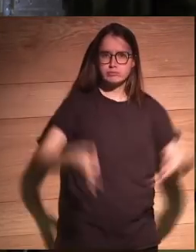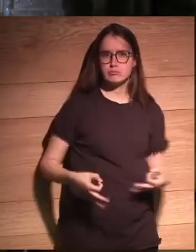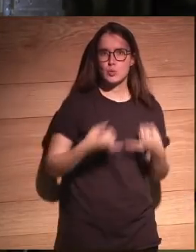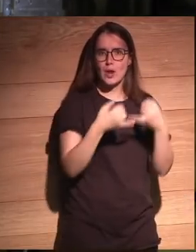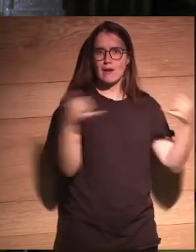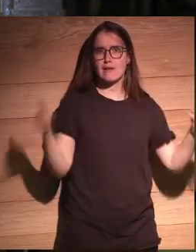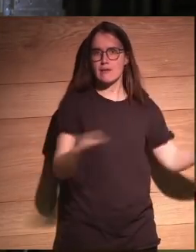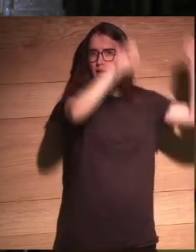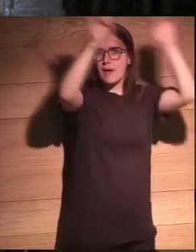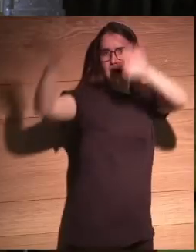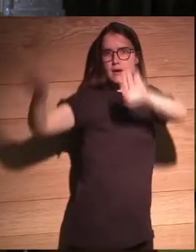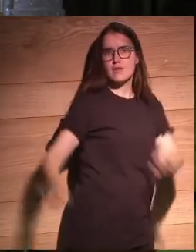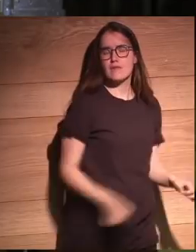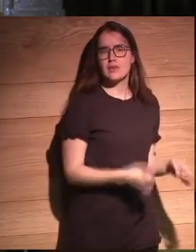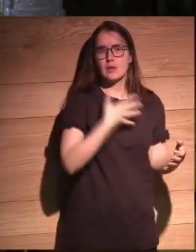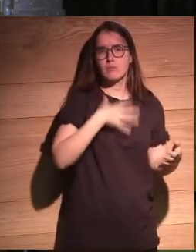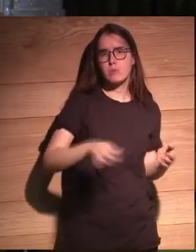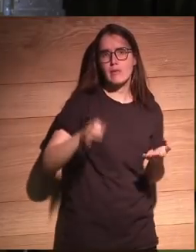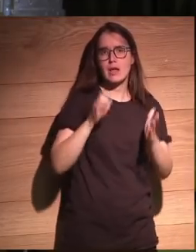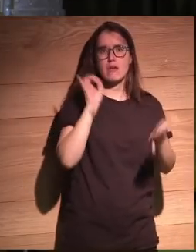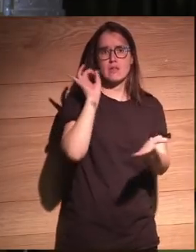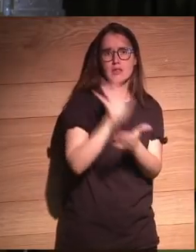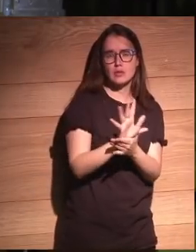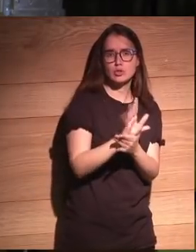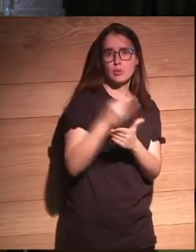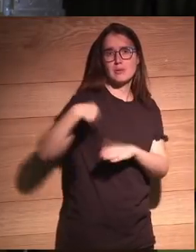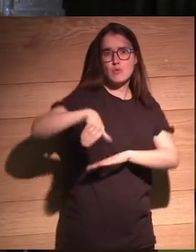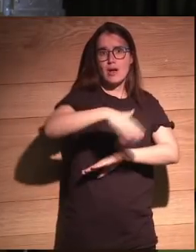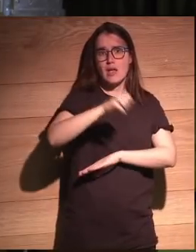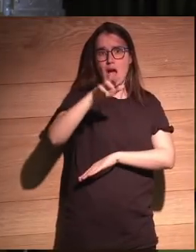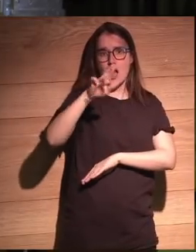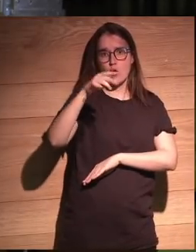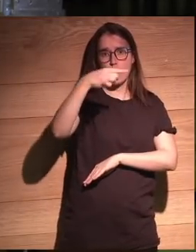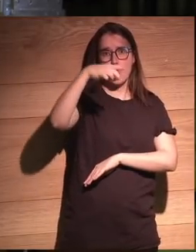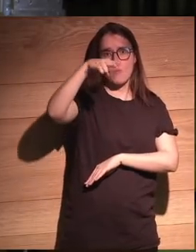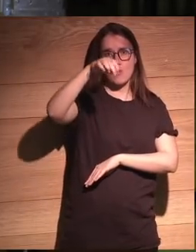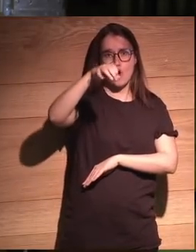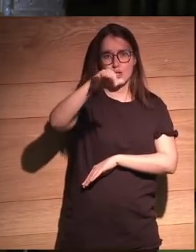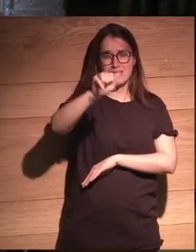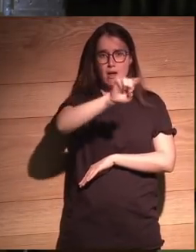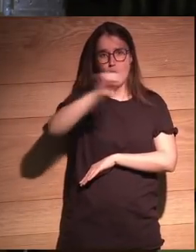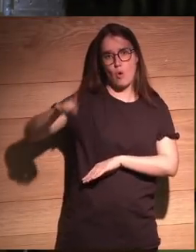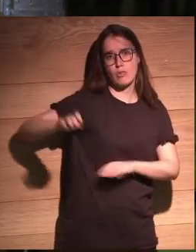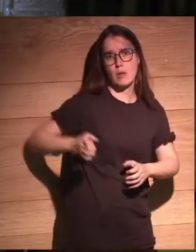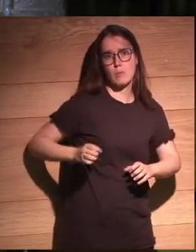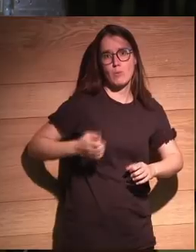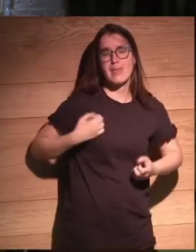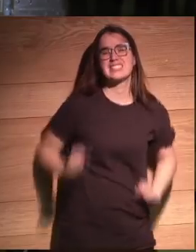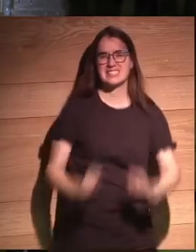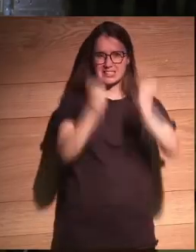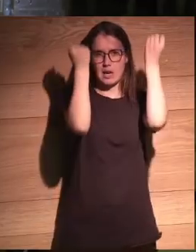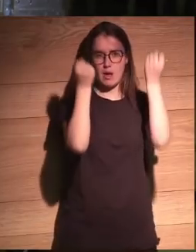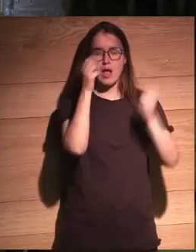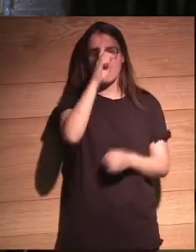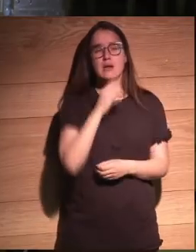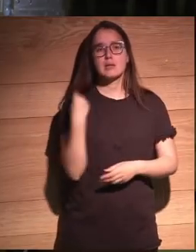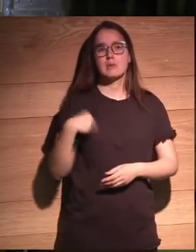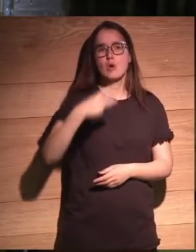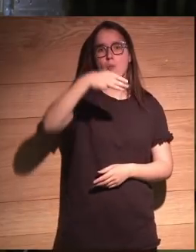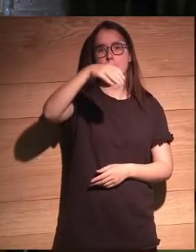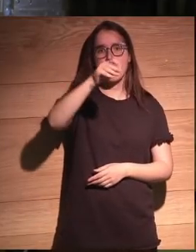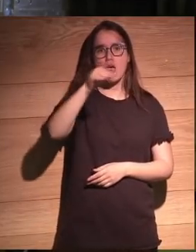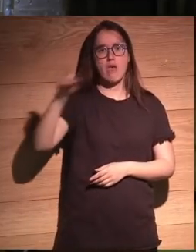línea de defensa capaz de parar un nuevo intento de desahucio en Argumosa 11. Imágenes, todas ellas, que nos demuestran, como hace Maiden, que